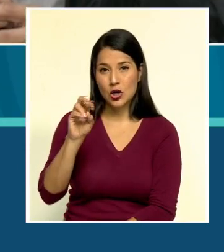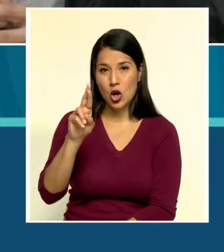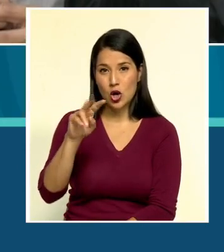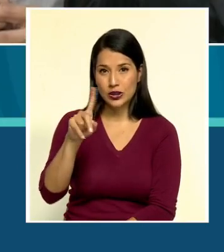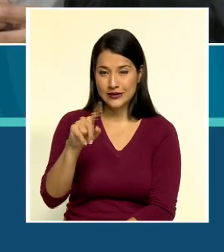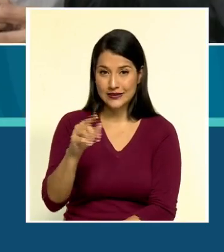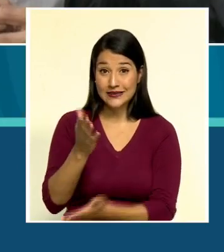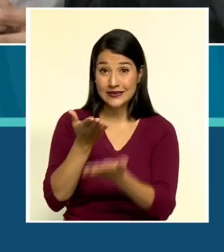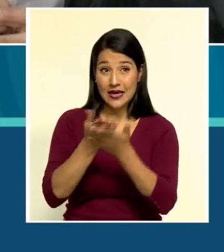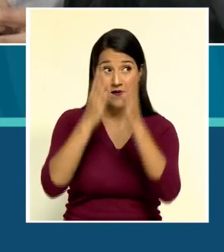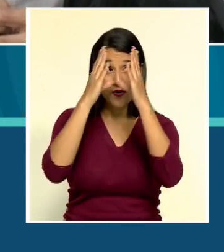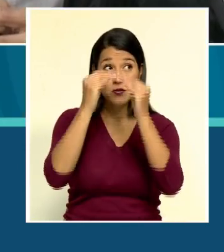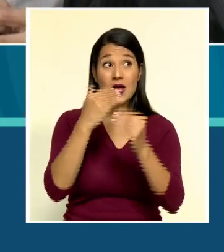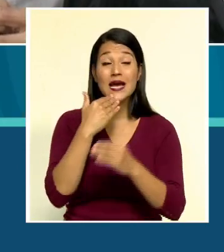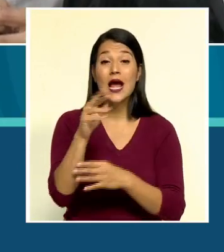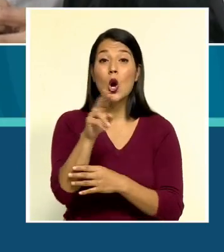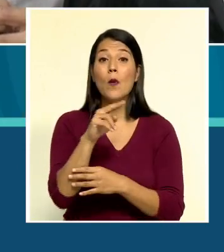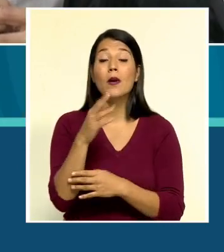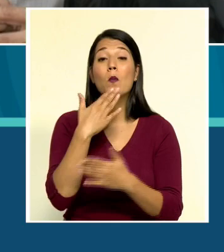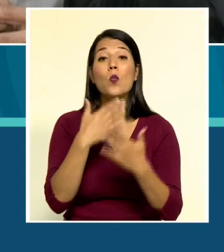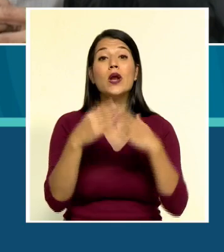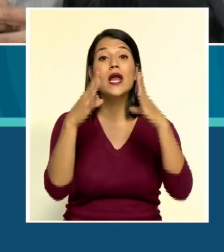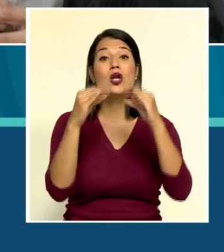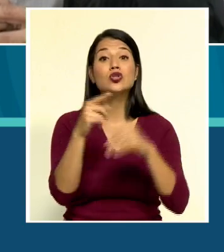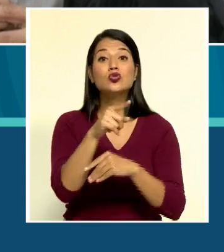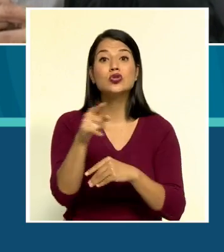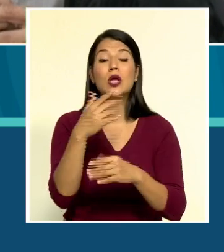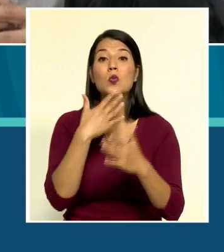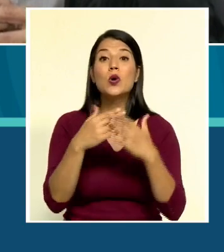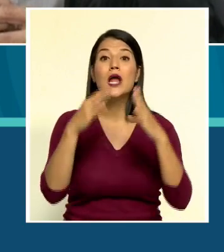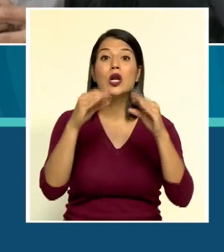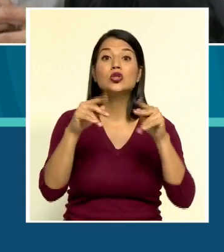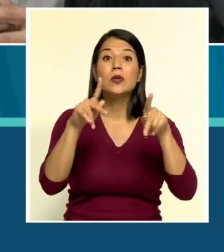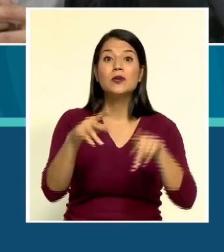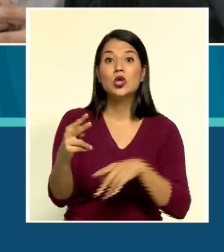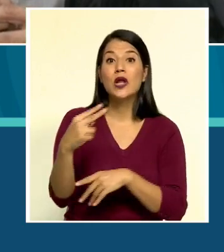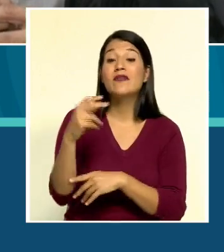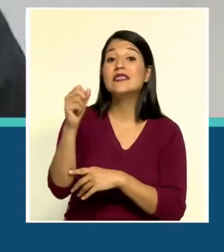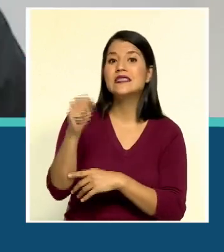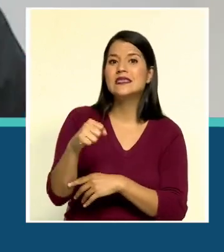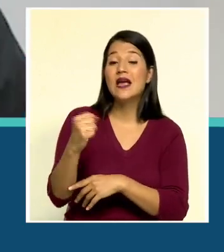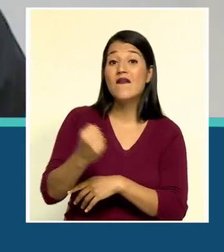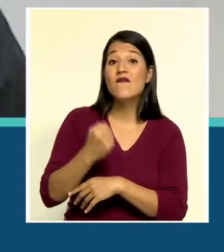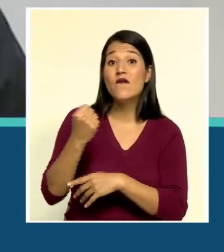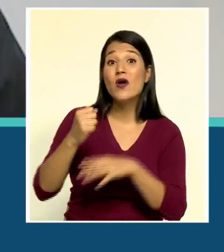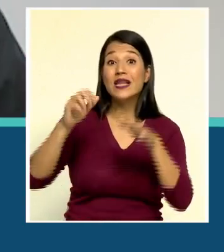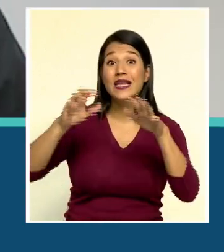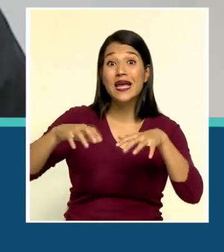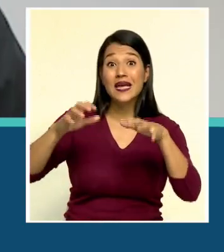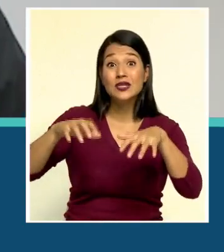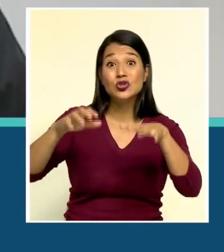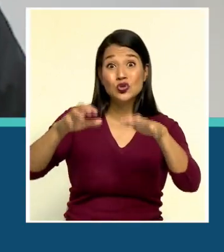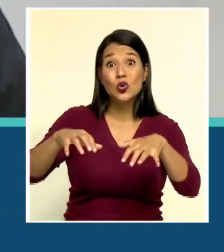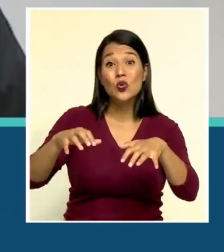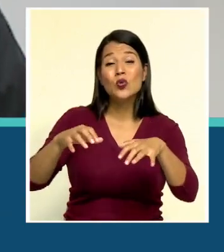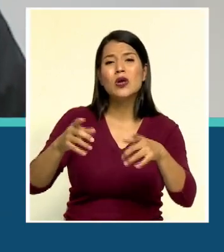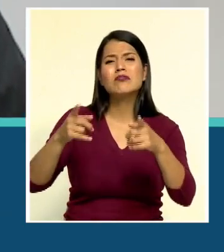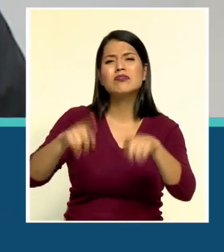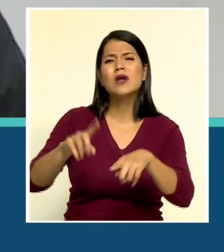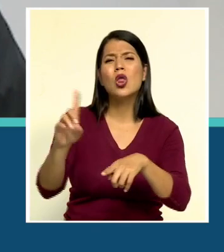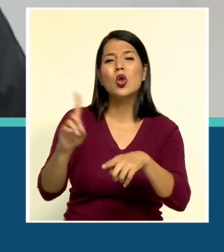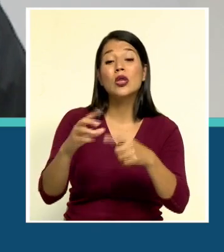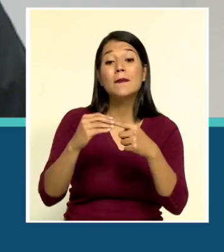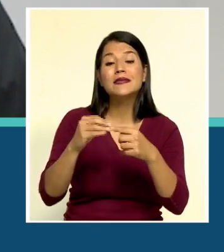Gracias, compañeros. Buenas noches para ustedes y para los televidentes. Así es, las fuertes lluvias se han presentado ya durante los últimos días, principalmente en